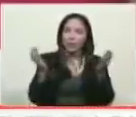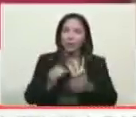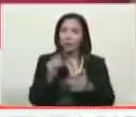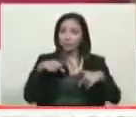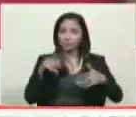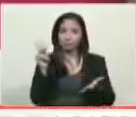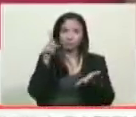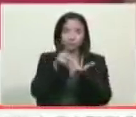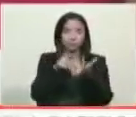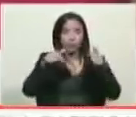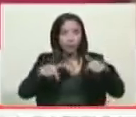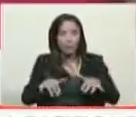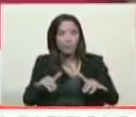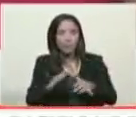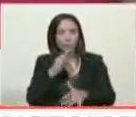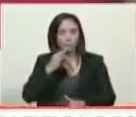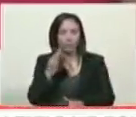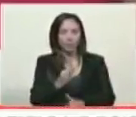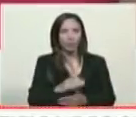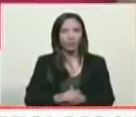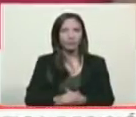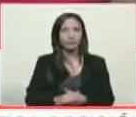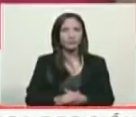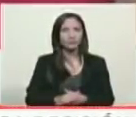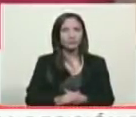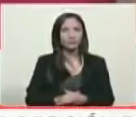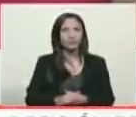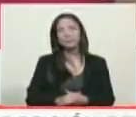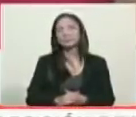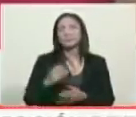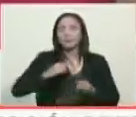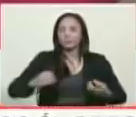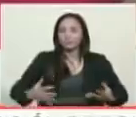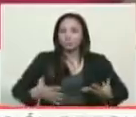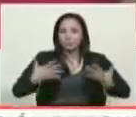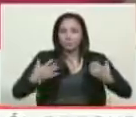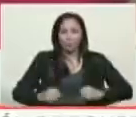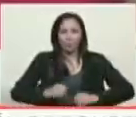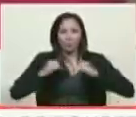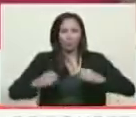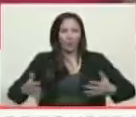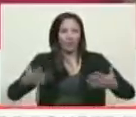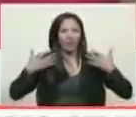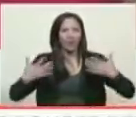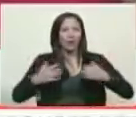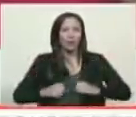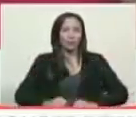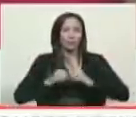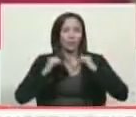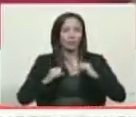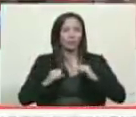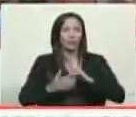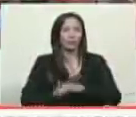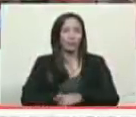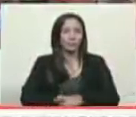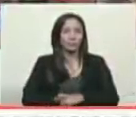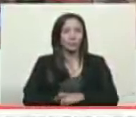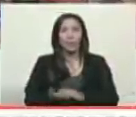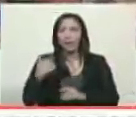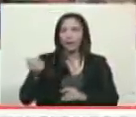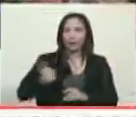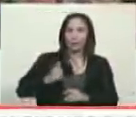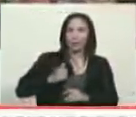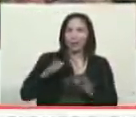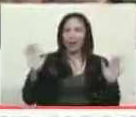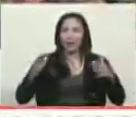aquí, de verdad. El calor que se siente hoy aquí en el Zulia no es cualquier